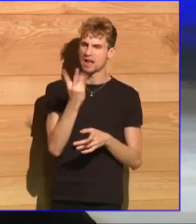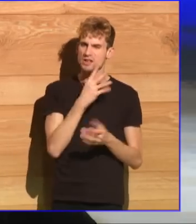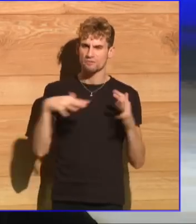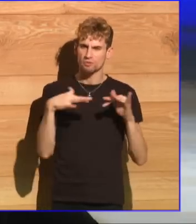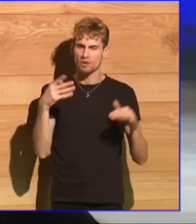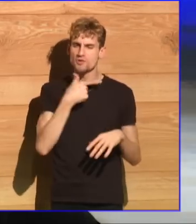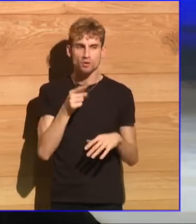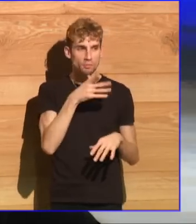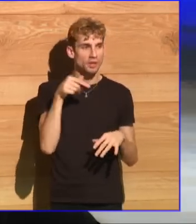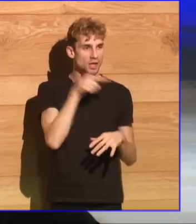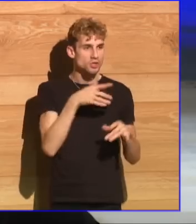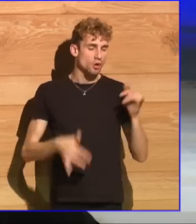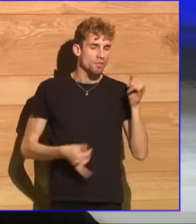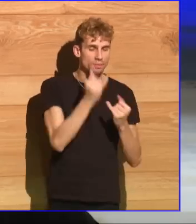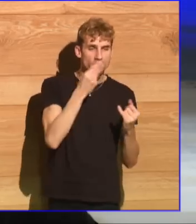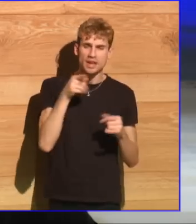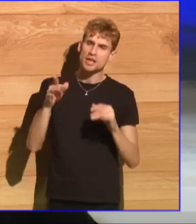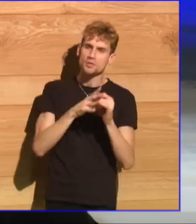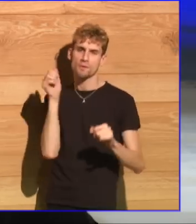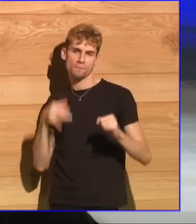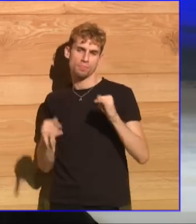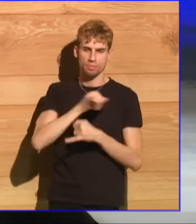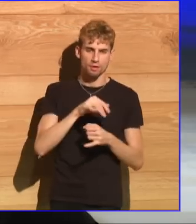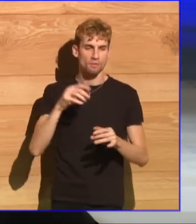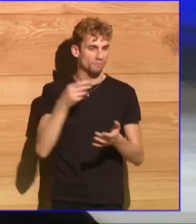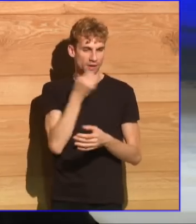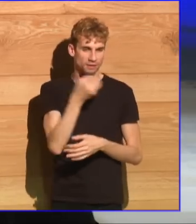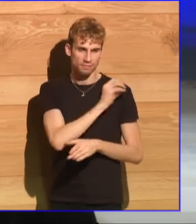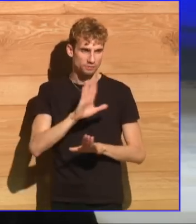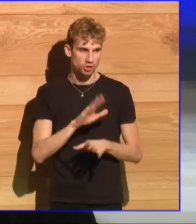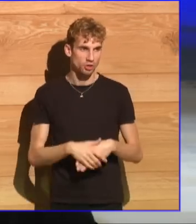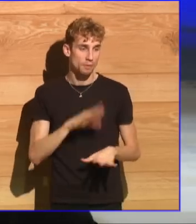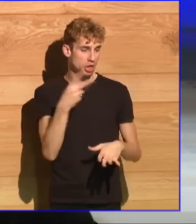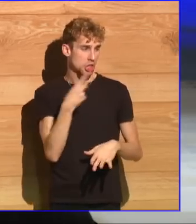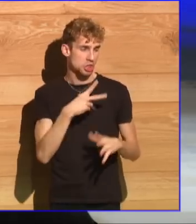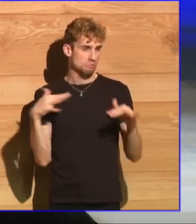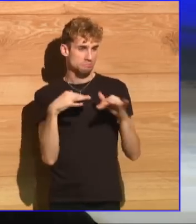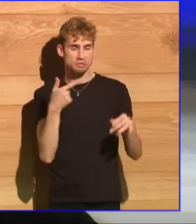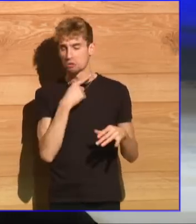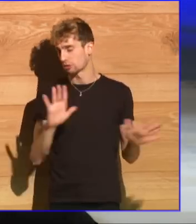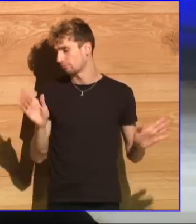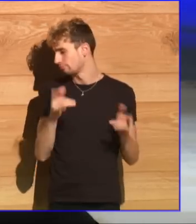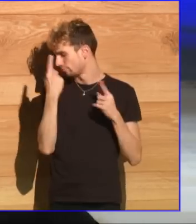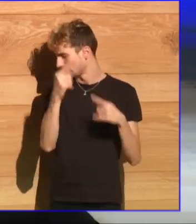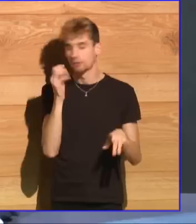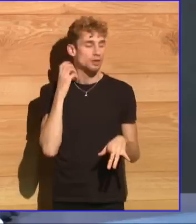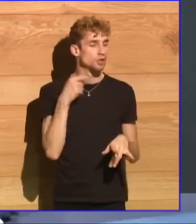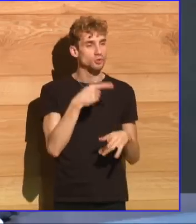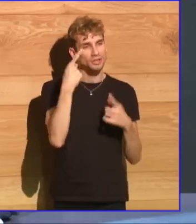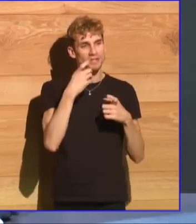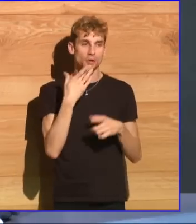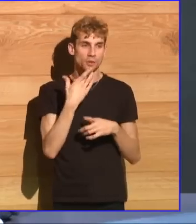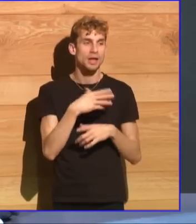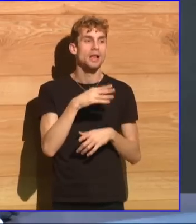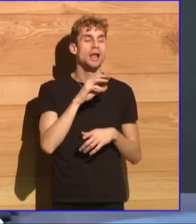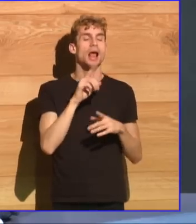tú centrarías muy bien y tú rematarías fantástico. Vale. Pero como no os gusta el fútbol, a los niños no les gusta el fútbol, ¿por qué Lo que vamos tienes a que hacer? intentar, Juan, es dejar la paja de Candora